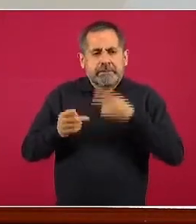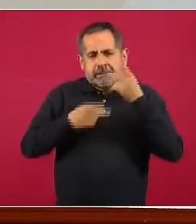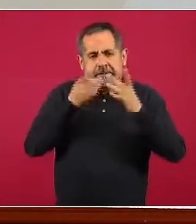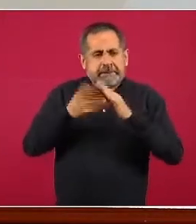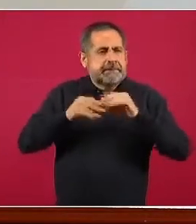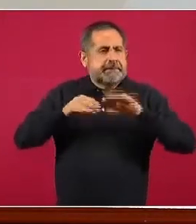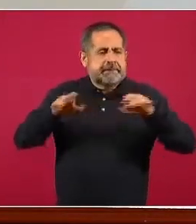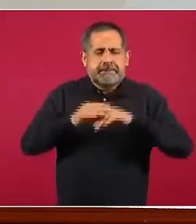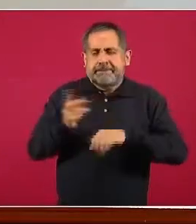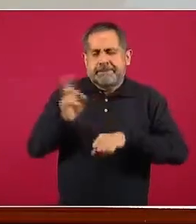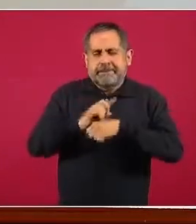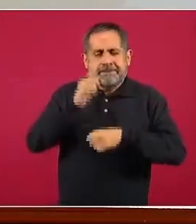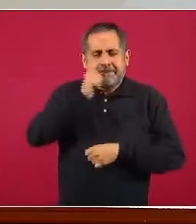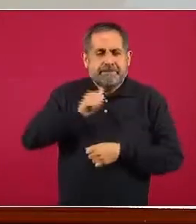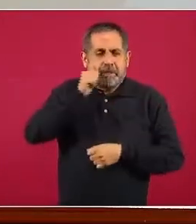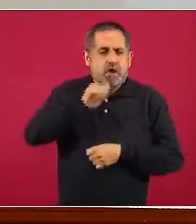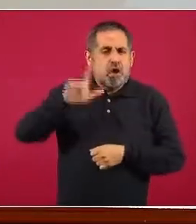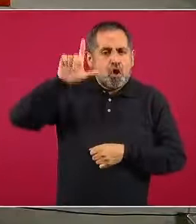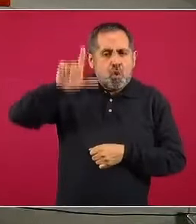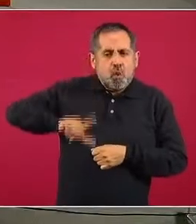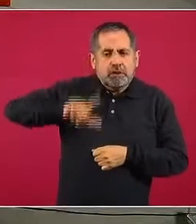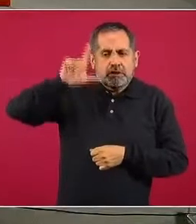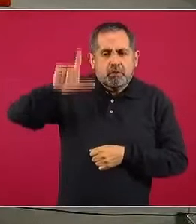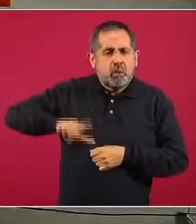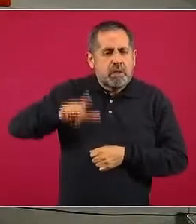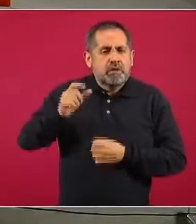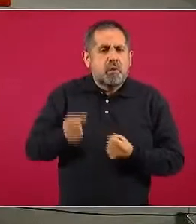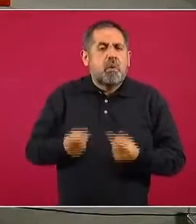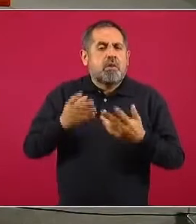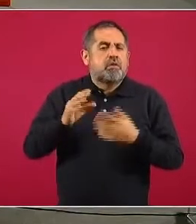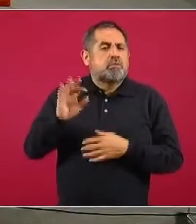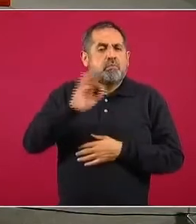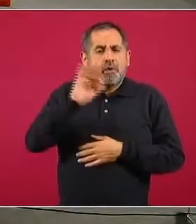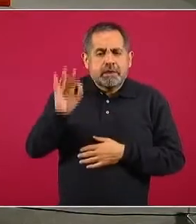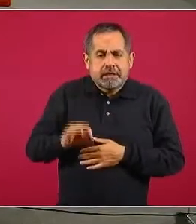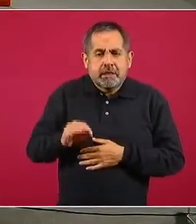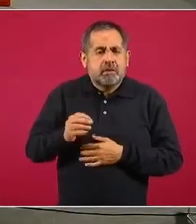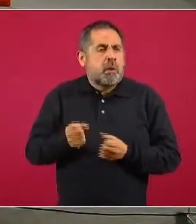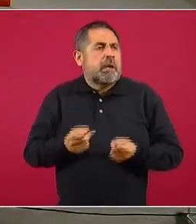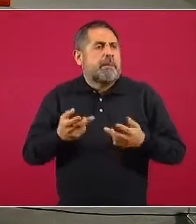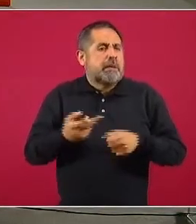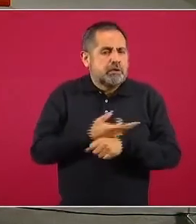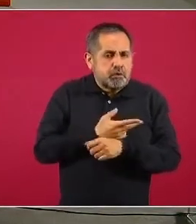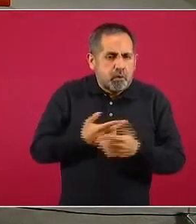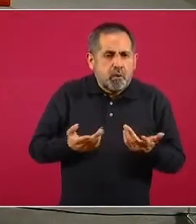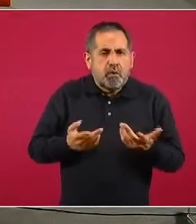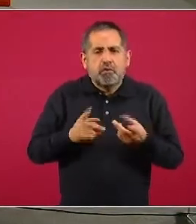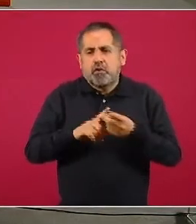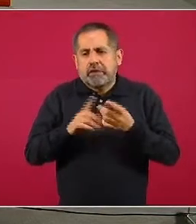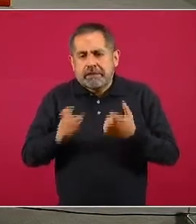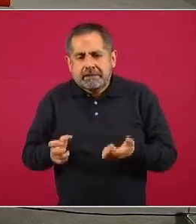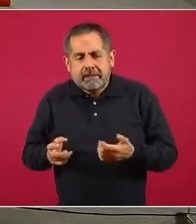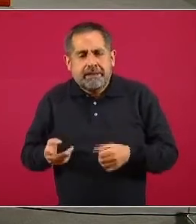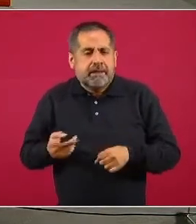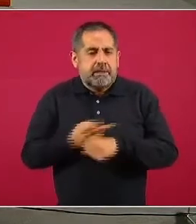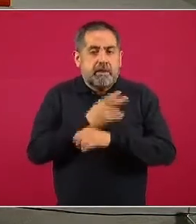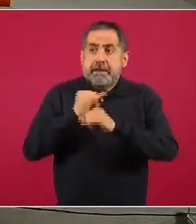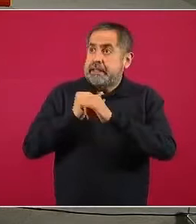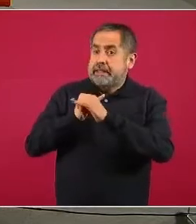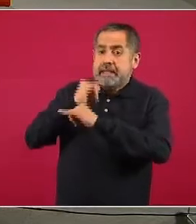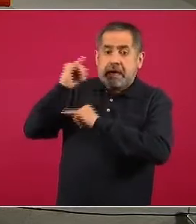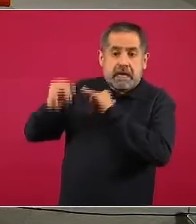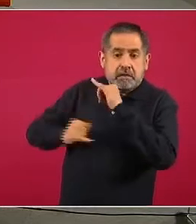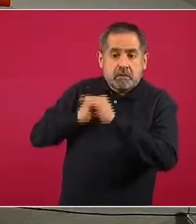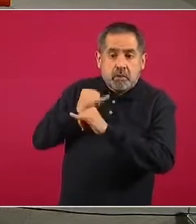días lunes, que son los cambios porcentuales a algunas de las curvas, y también cómo está el panorama